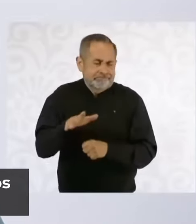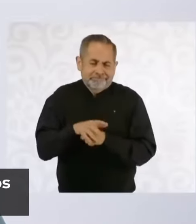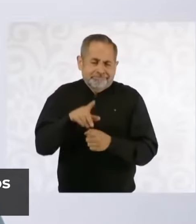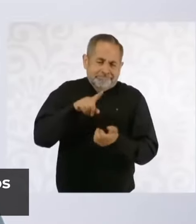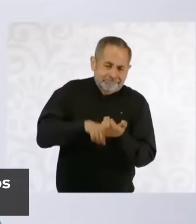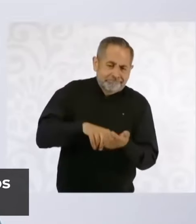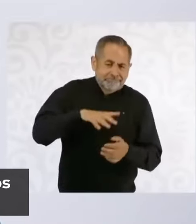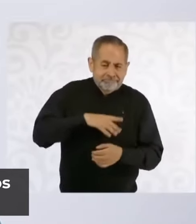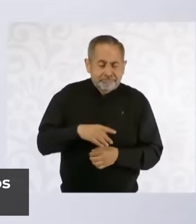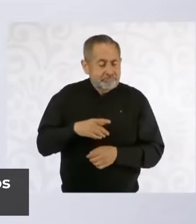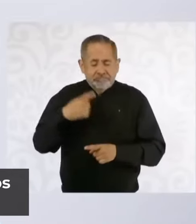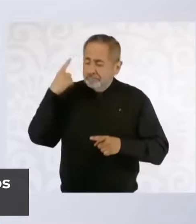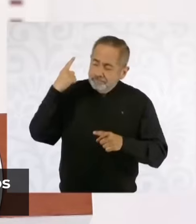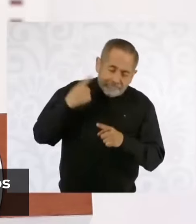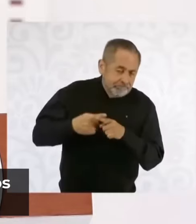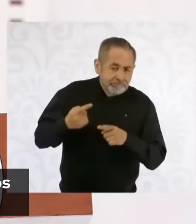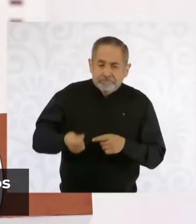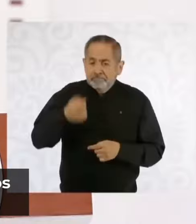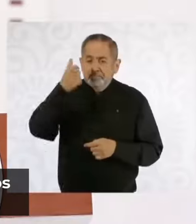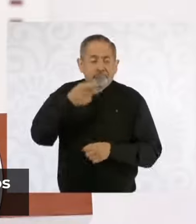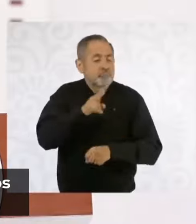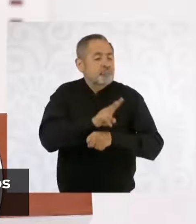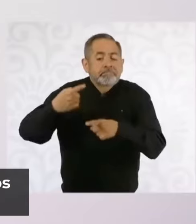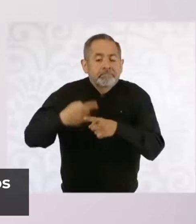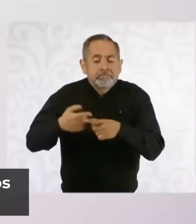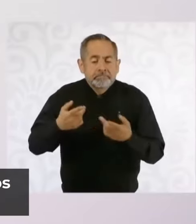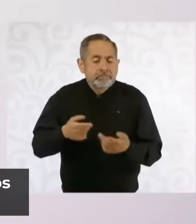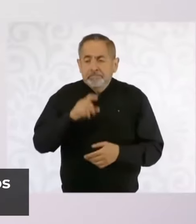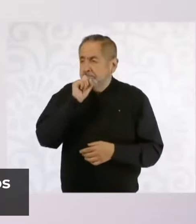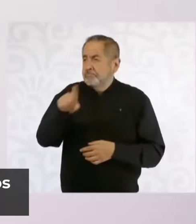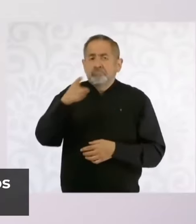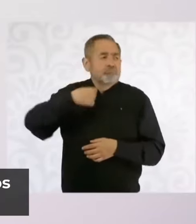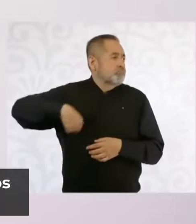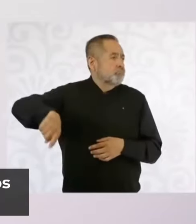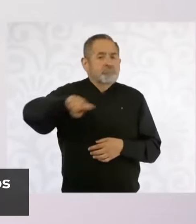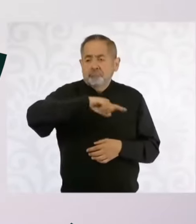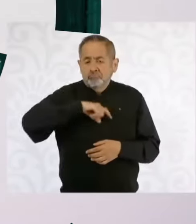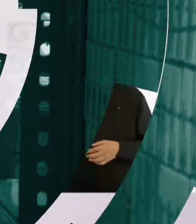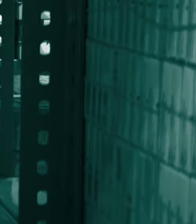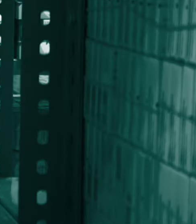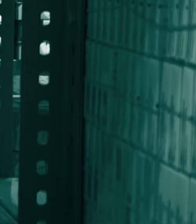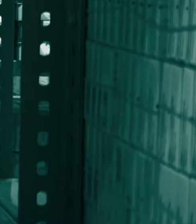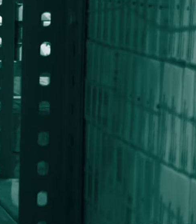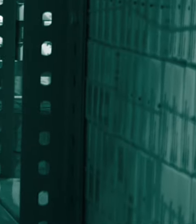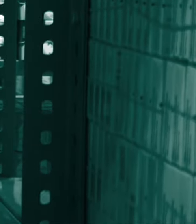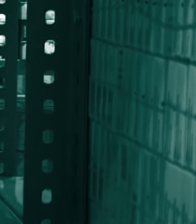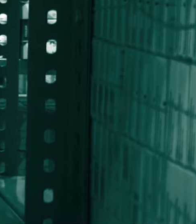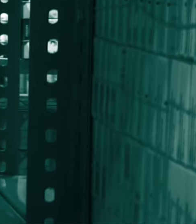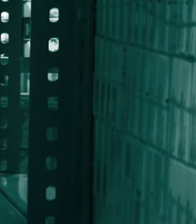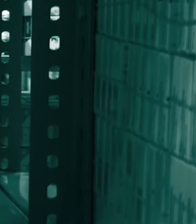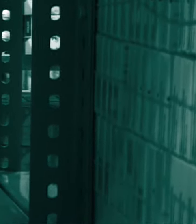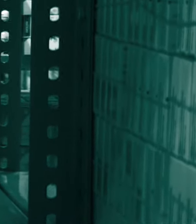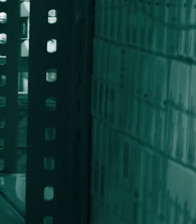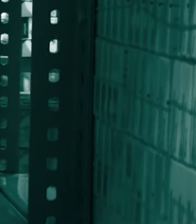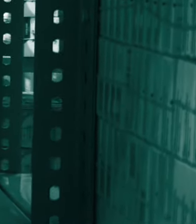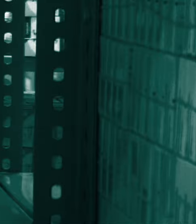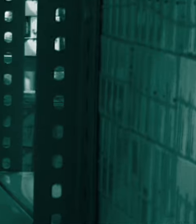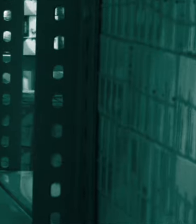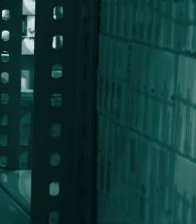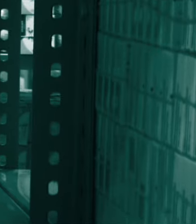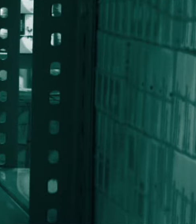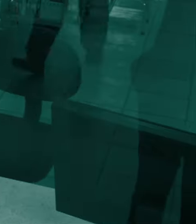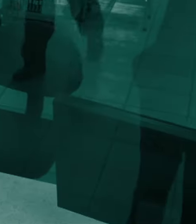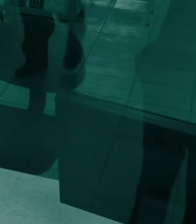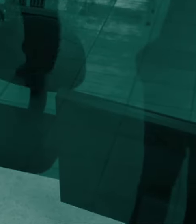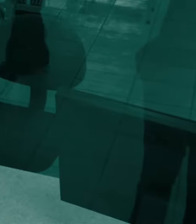principal supervisor del acceso a los derechos somos todas y todos los mexicanos. Para conocer las necesidades de abasto de